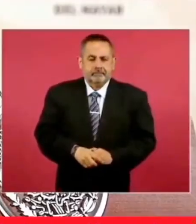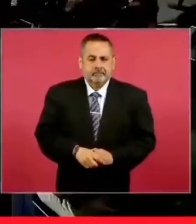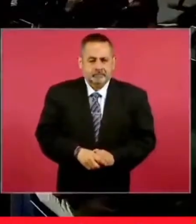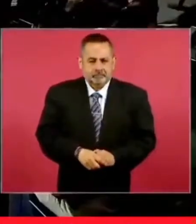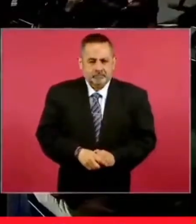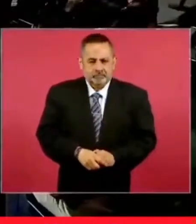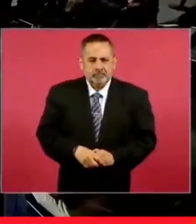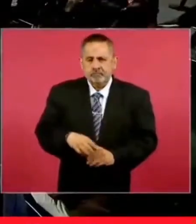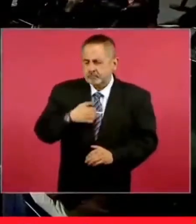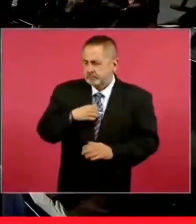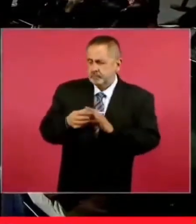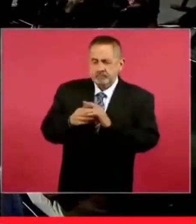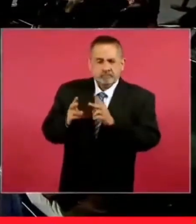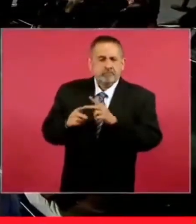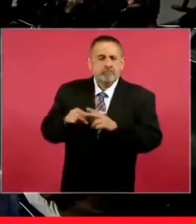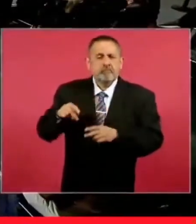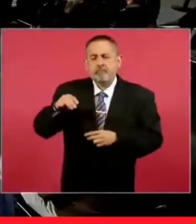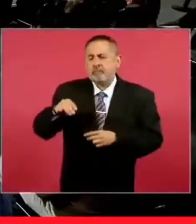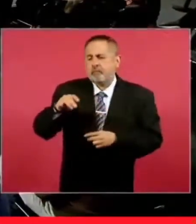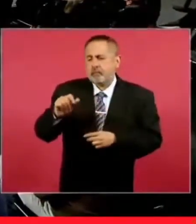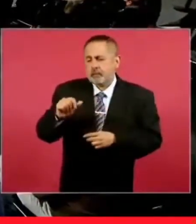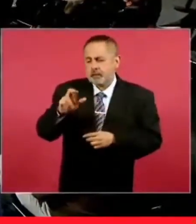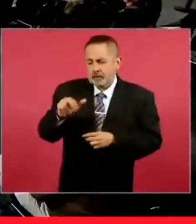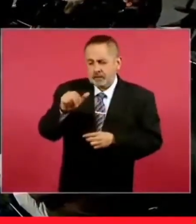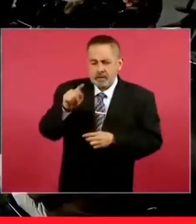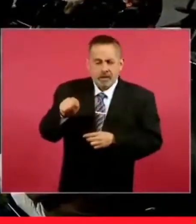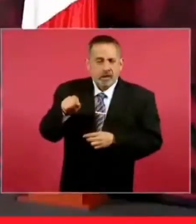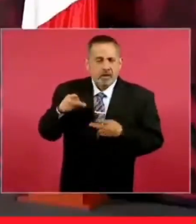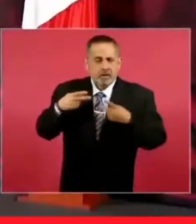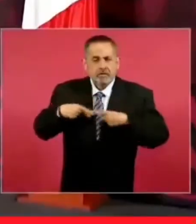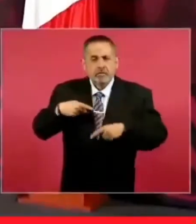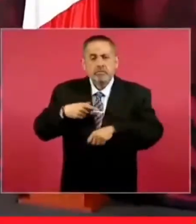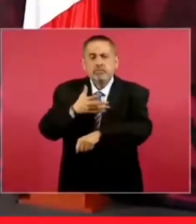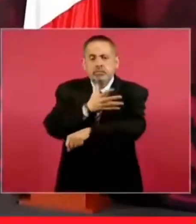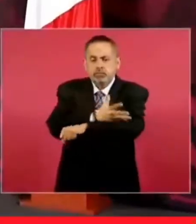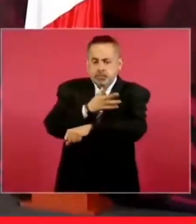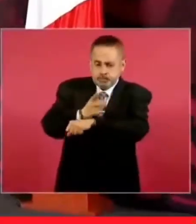Ya hablé de que Marat es una gente honesta.